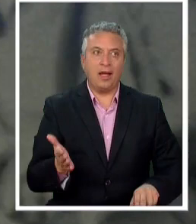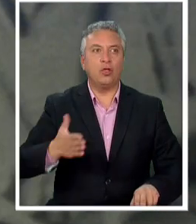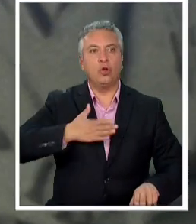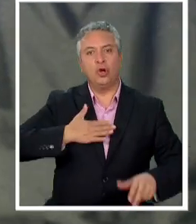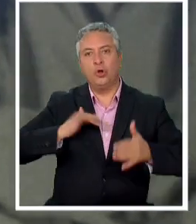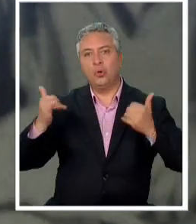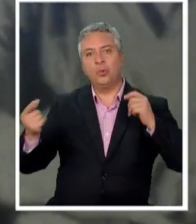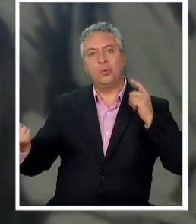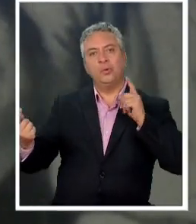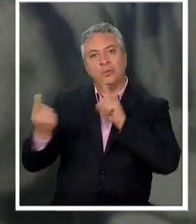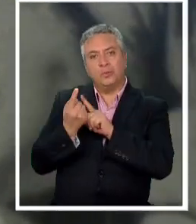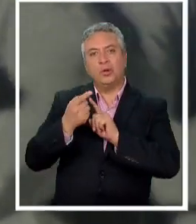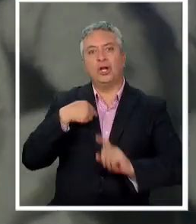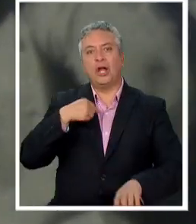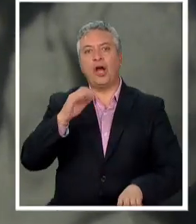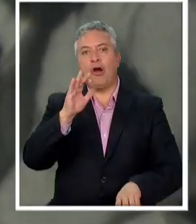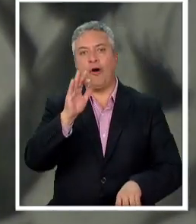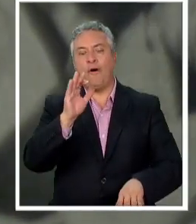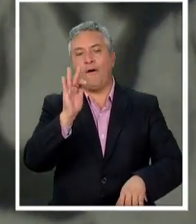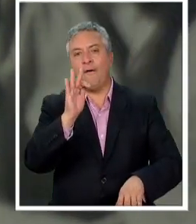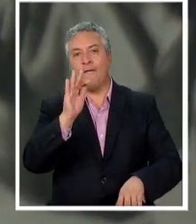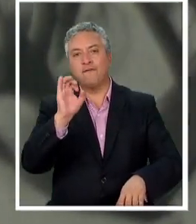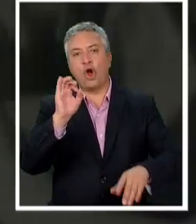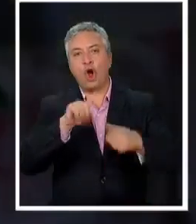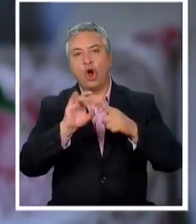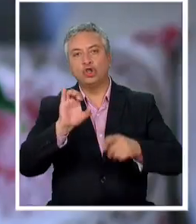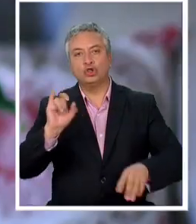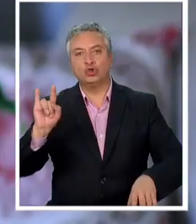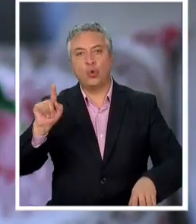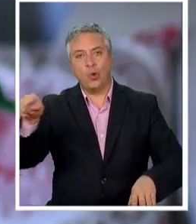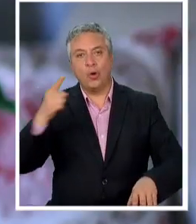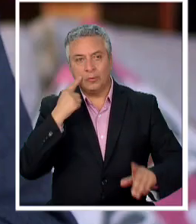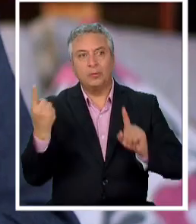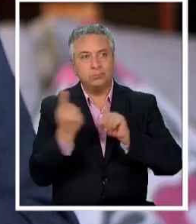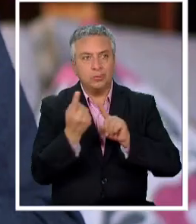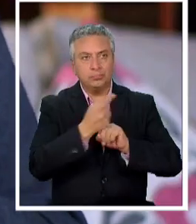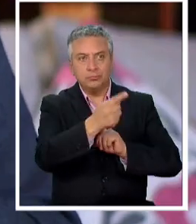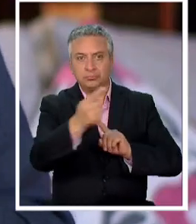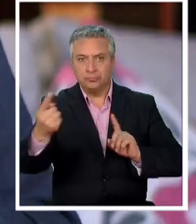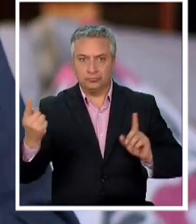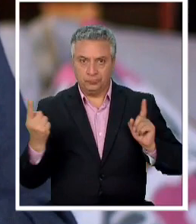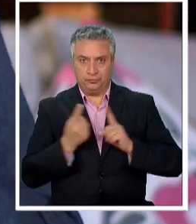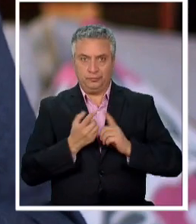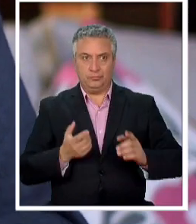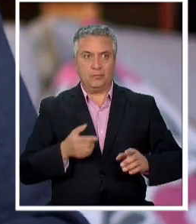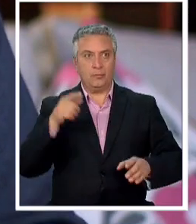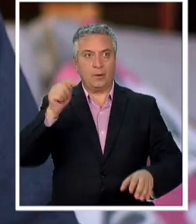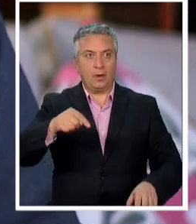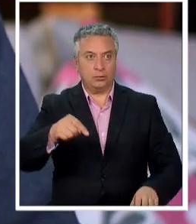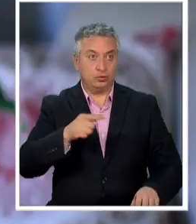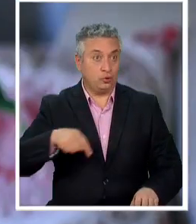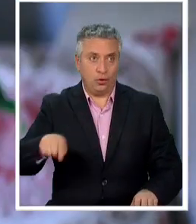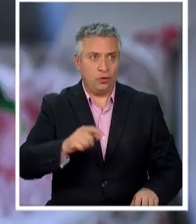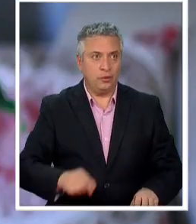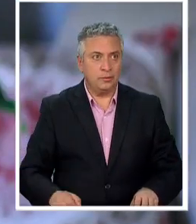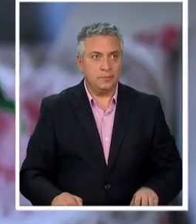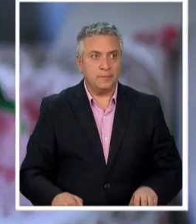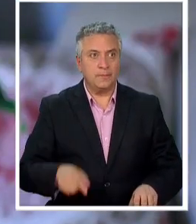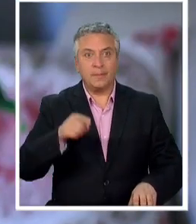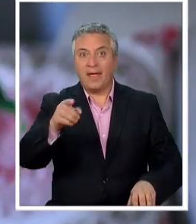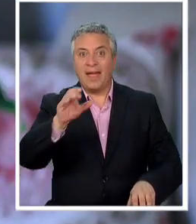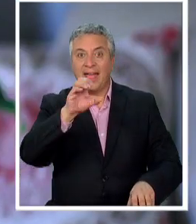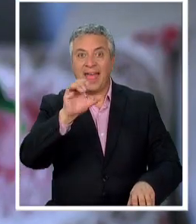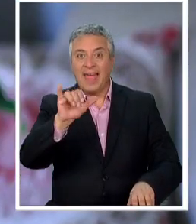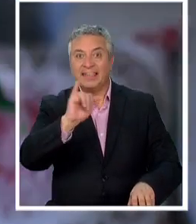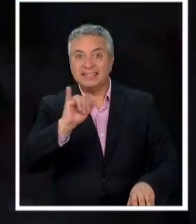Fuyú, Armando Tobar, Honorino Holanda y yo. Y toda la concentración hizo un portaaviones. El Nery